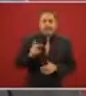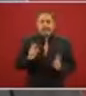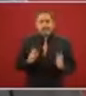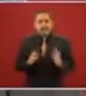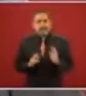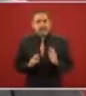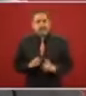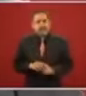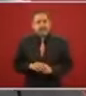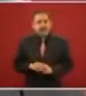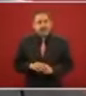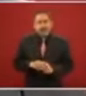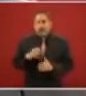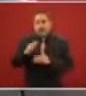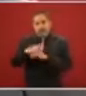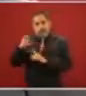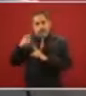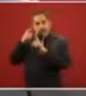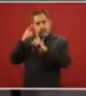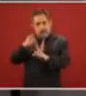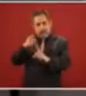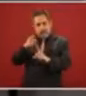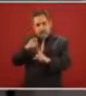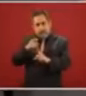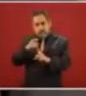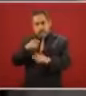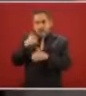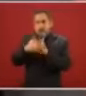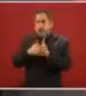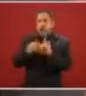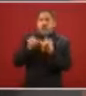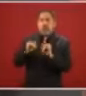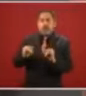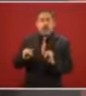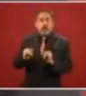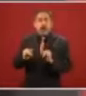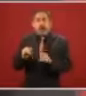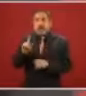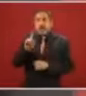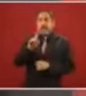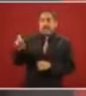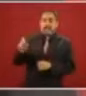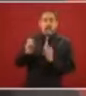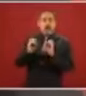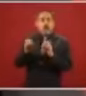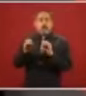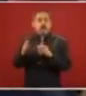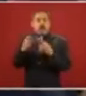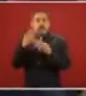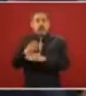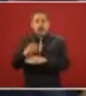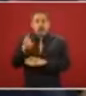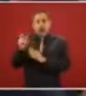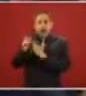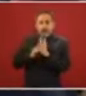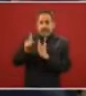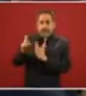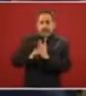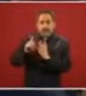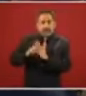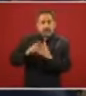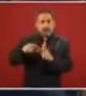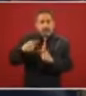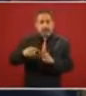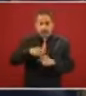porque el propósito es inaugurar 100 por mes.